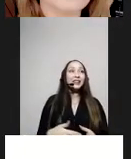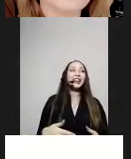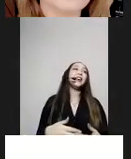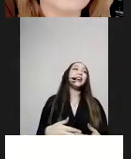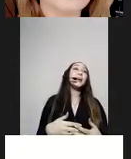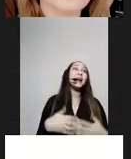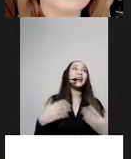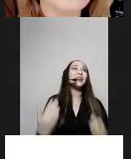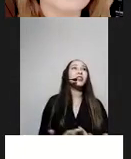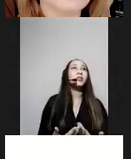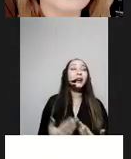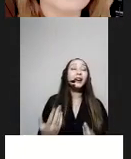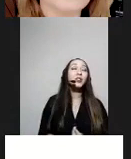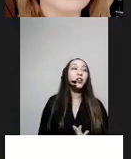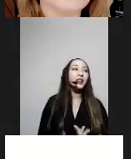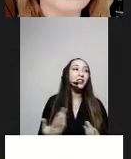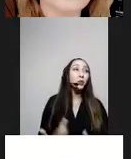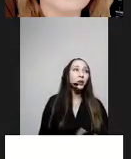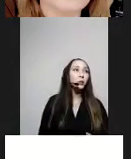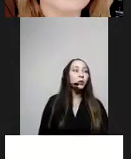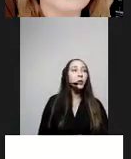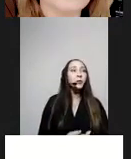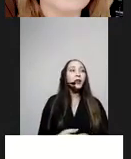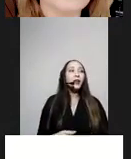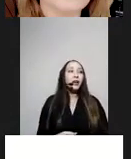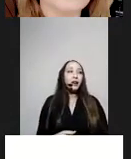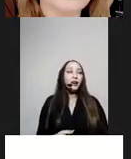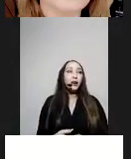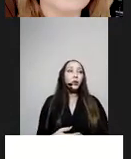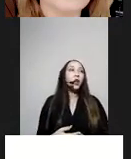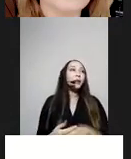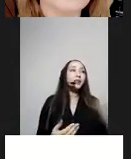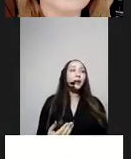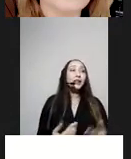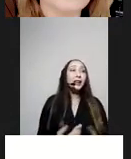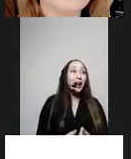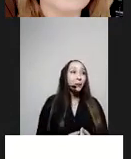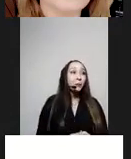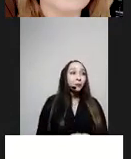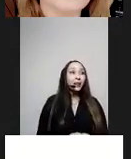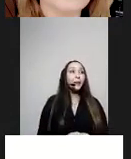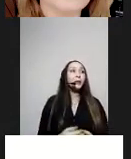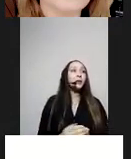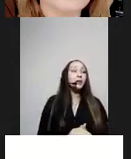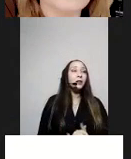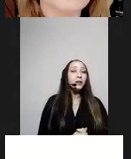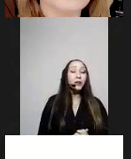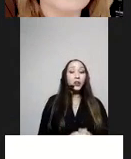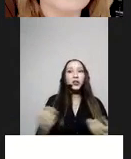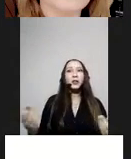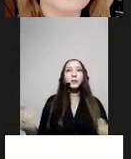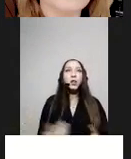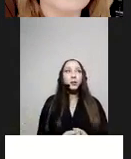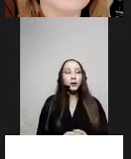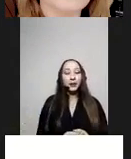también les traje más casos de éxito en el mundo. Uno de los principales es Apple. Apple, bueno,